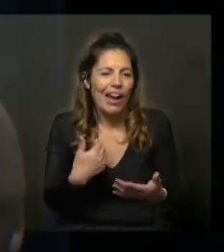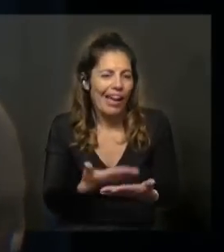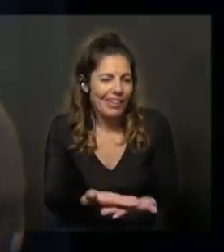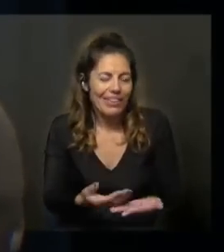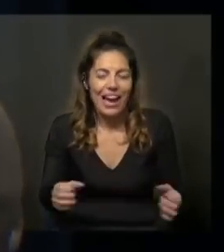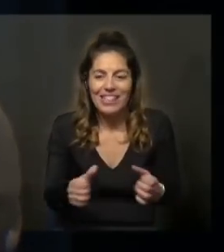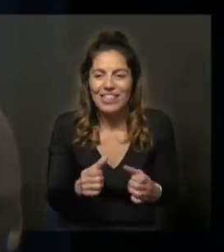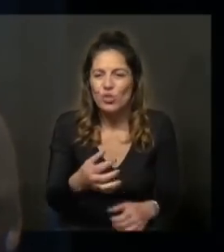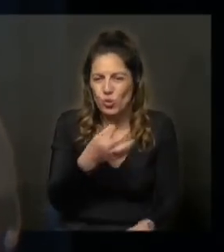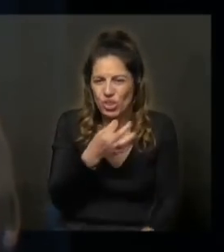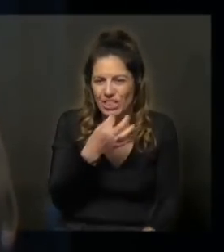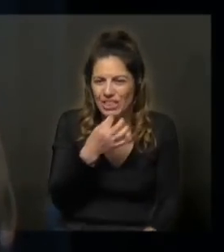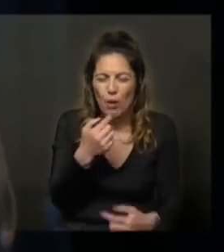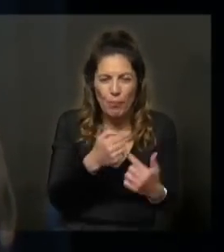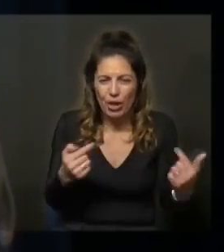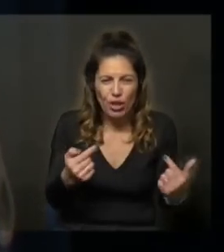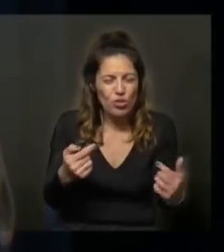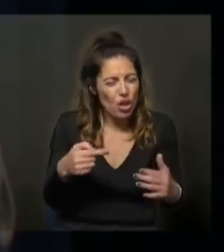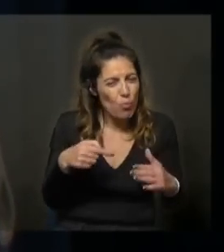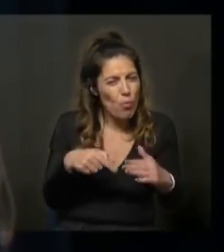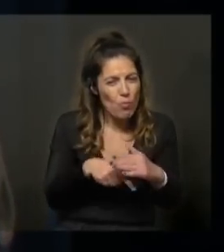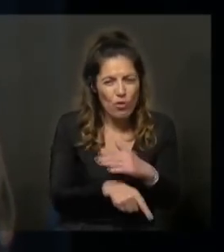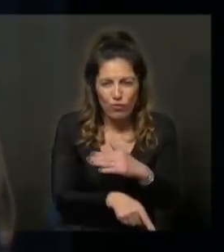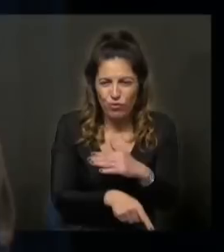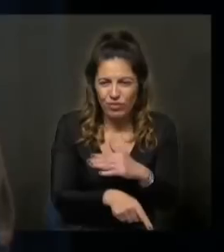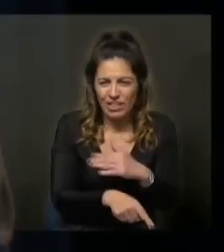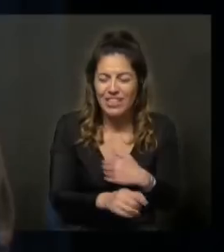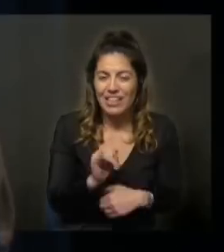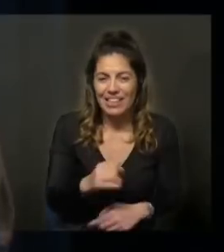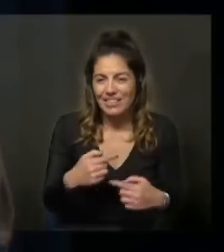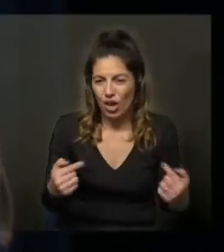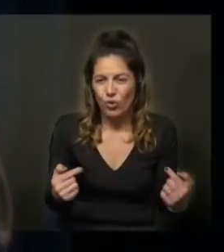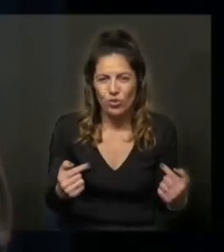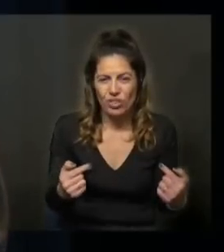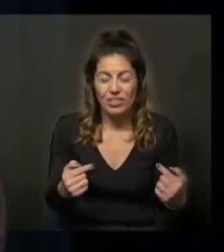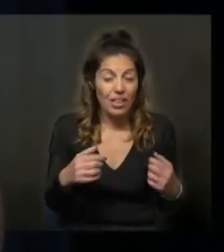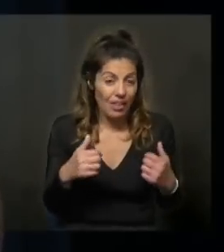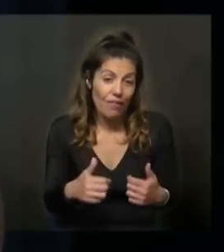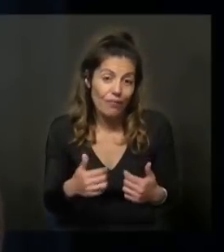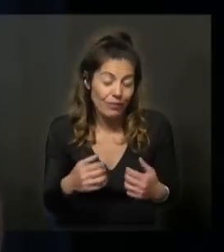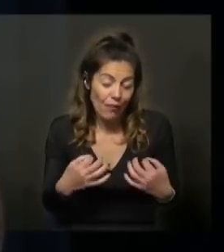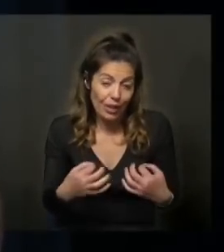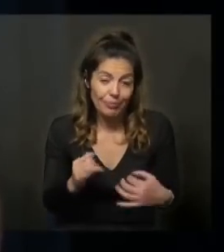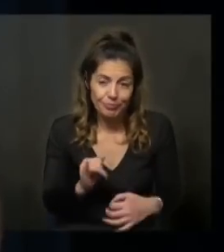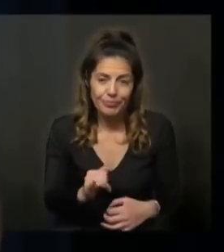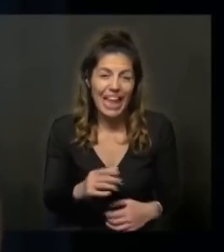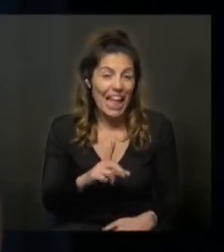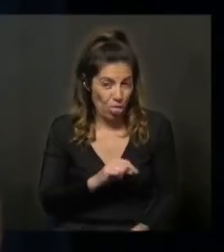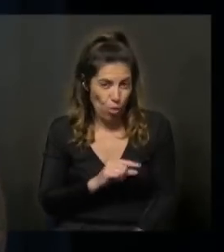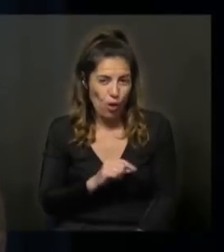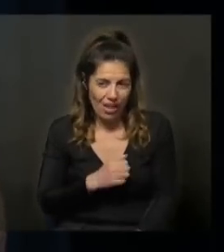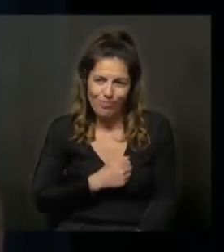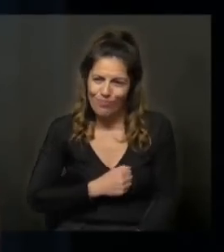pero hay cosas que son muy profundas Sí y esas cosas Está bien digo y duele además